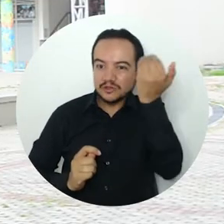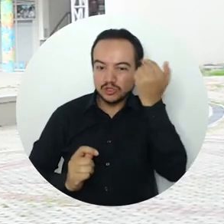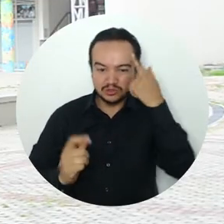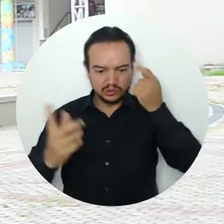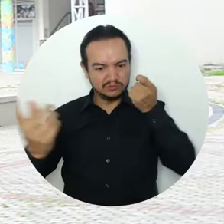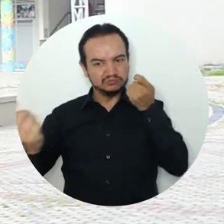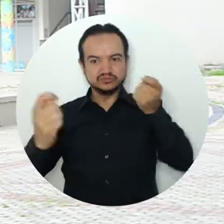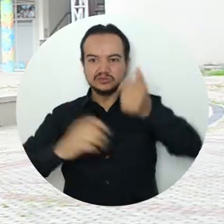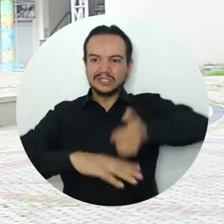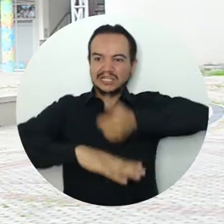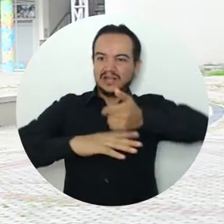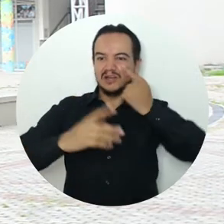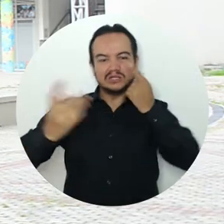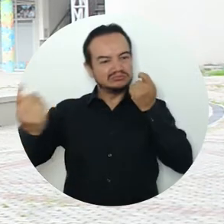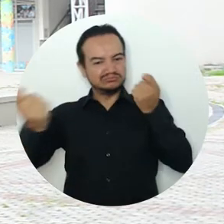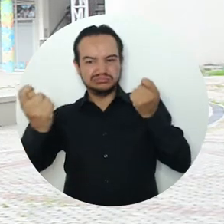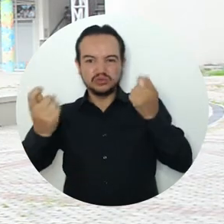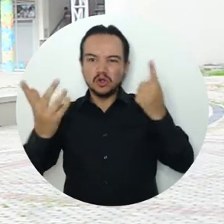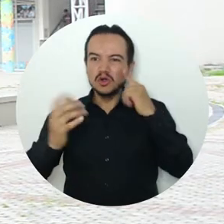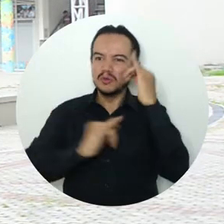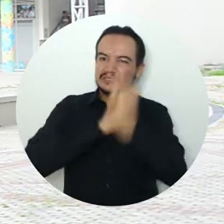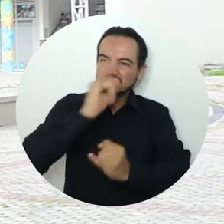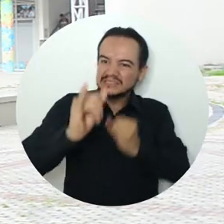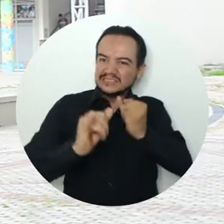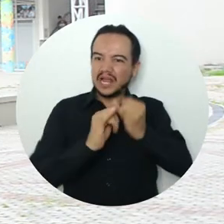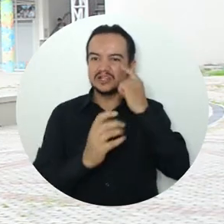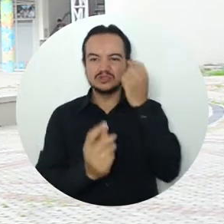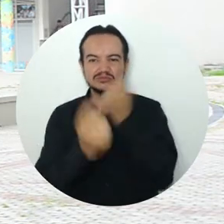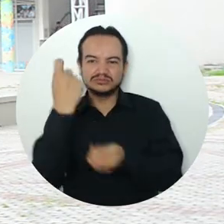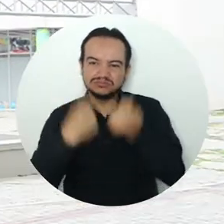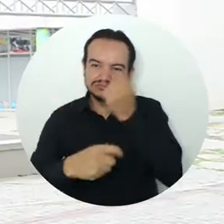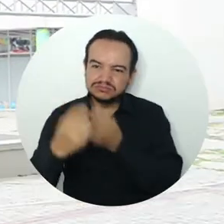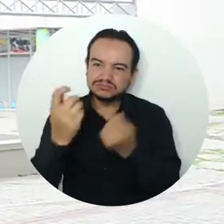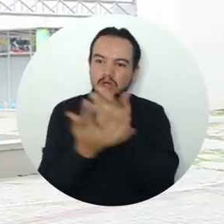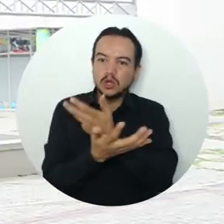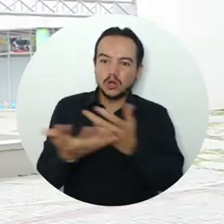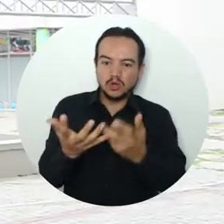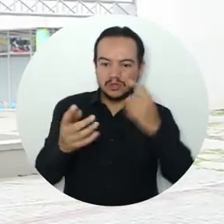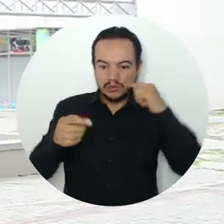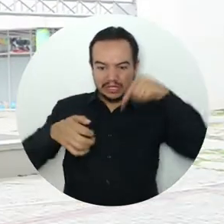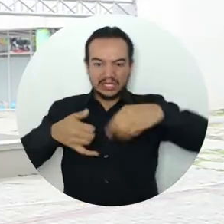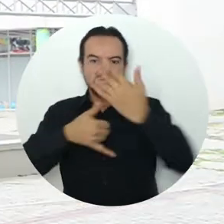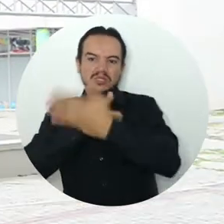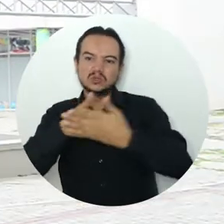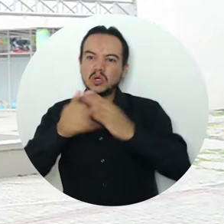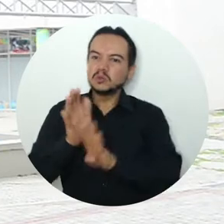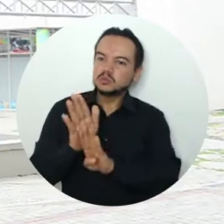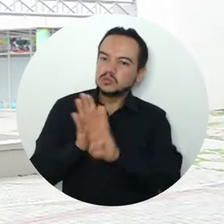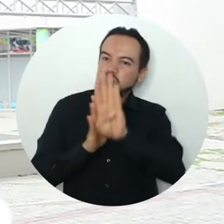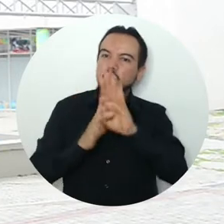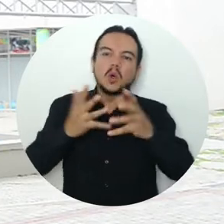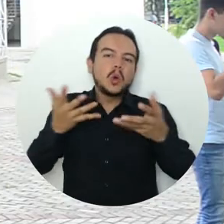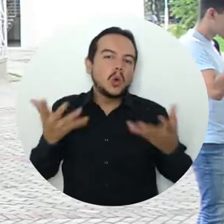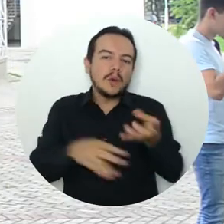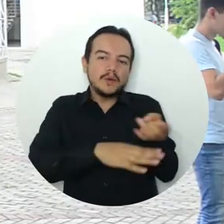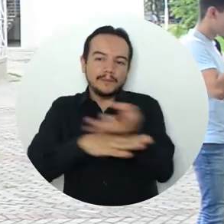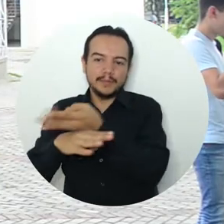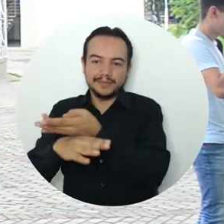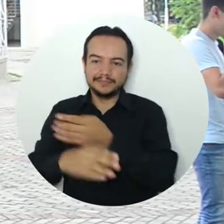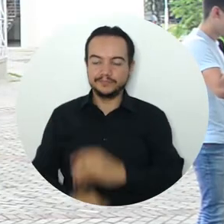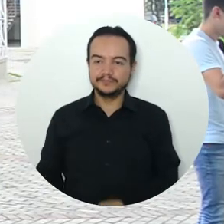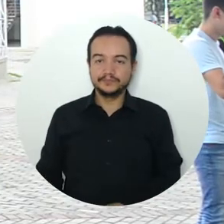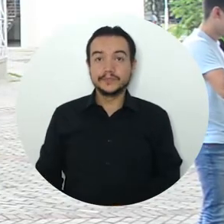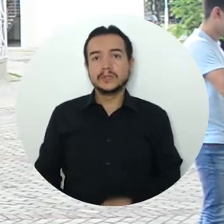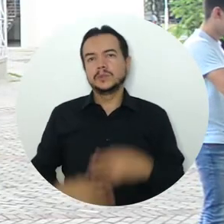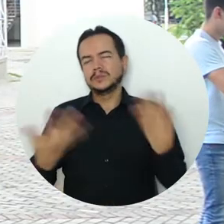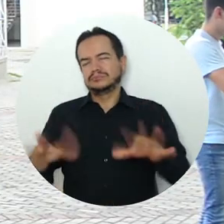economía, de esos negocios internacionales, de esa situación que va a definir como país cómo progresemos en el mundo. Es